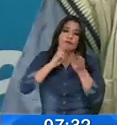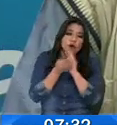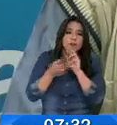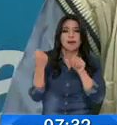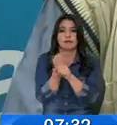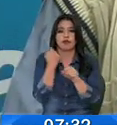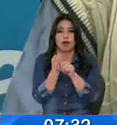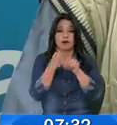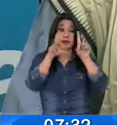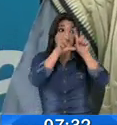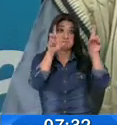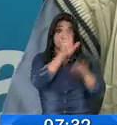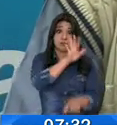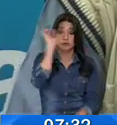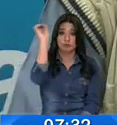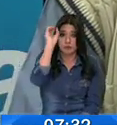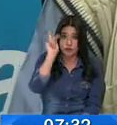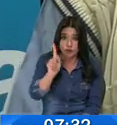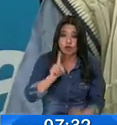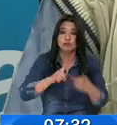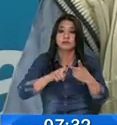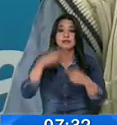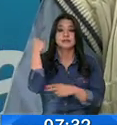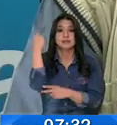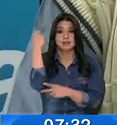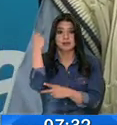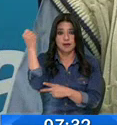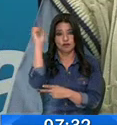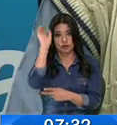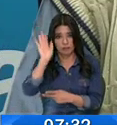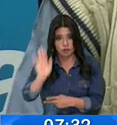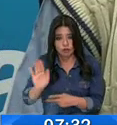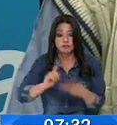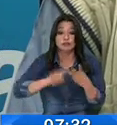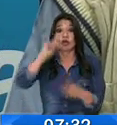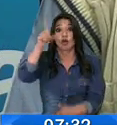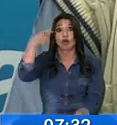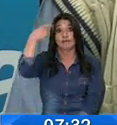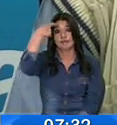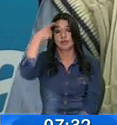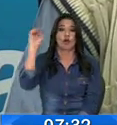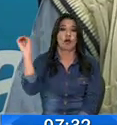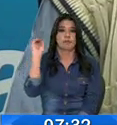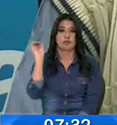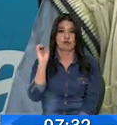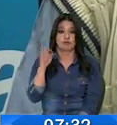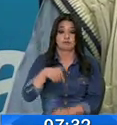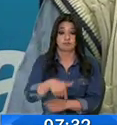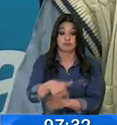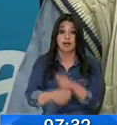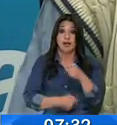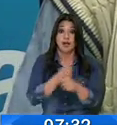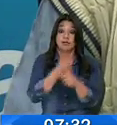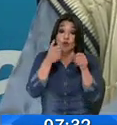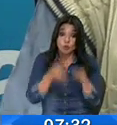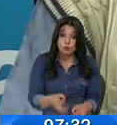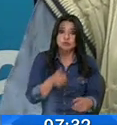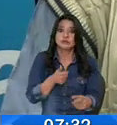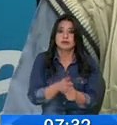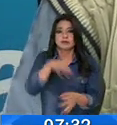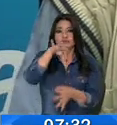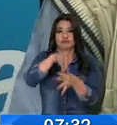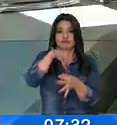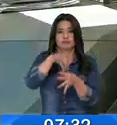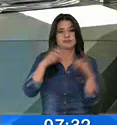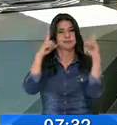empresarial el sector sindical desde el gobierno lastimosamente se cruce este año año electoral que pudiera